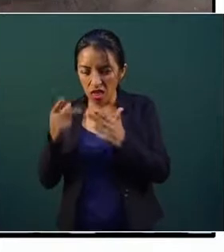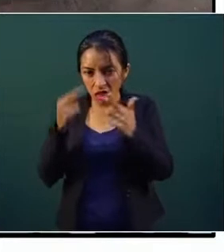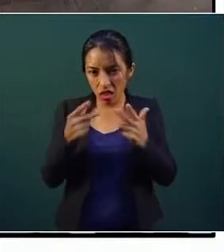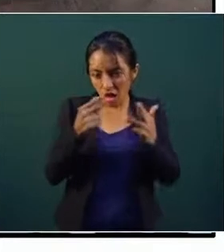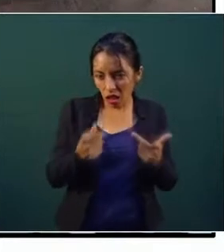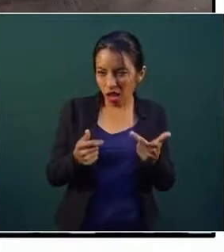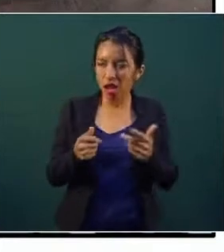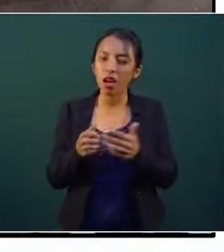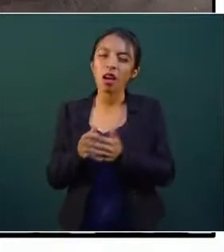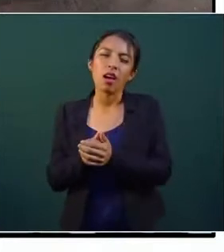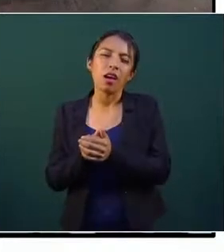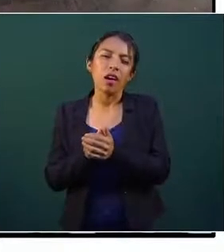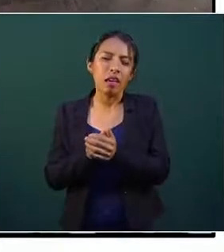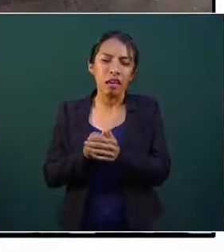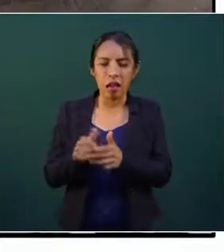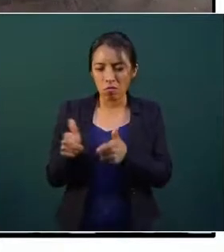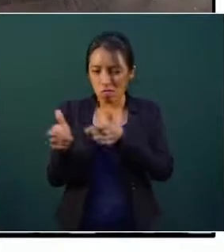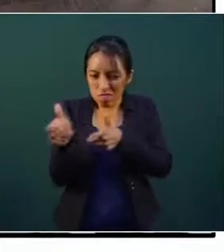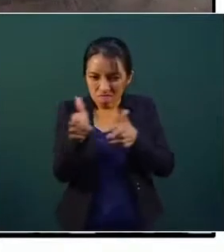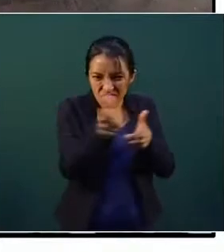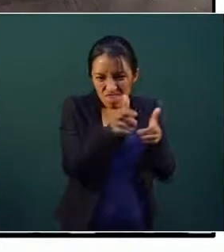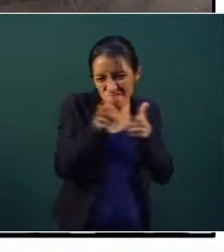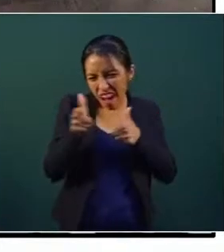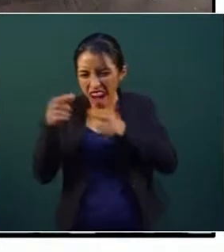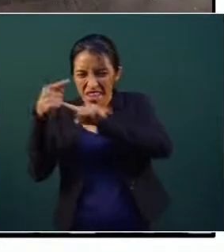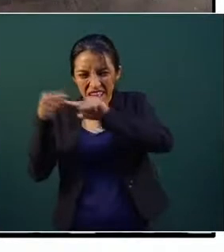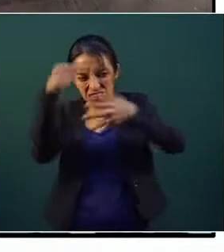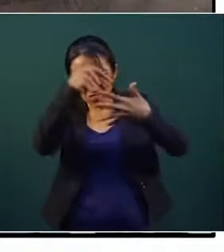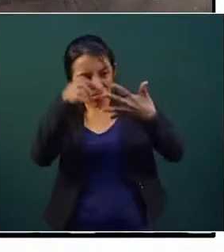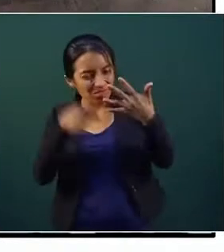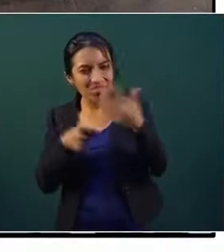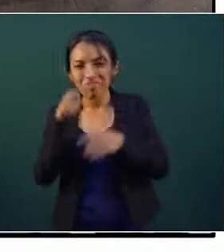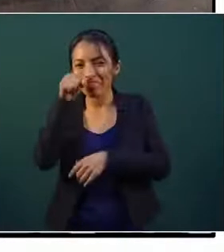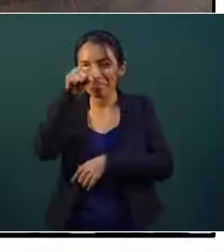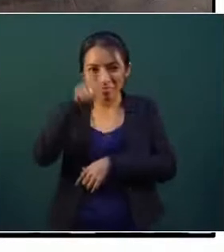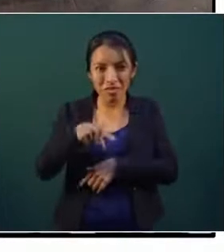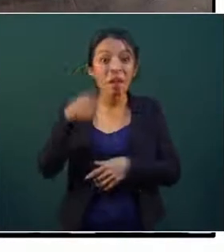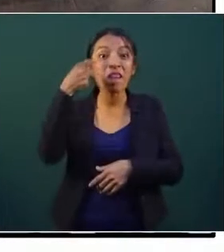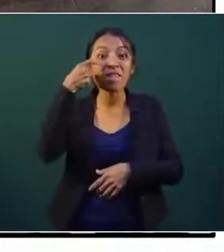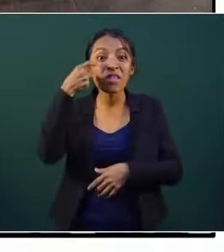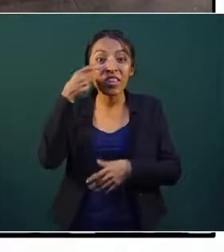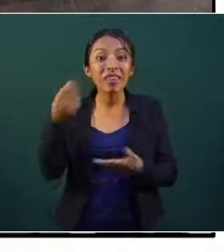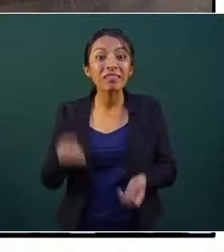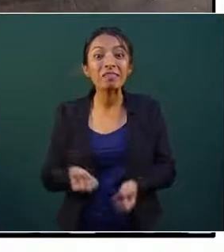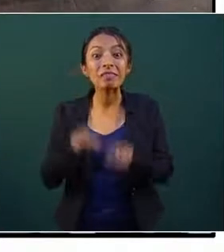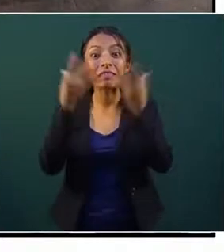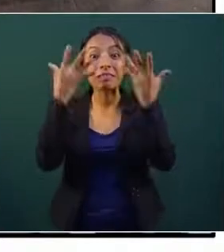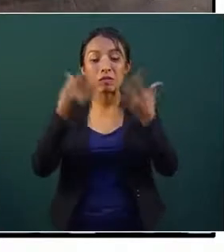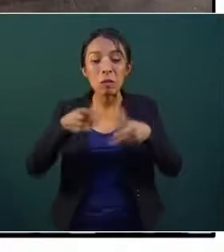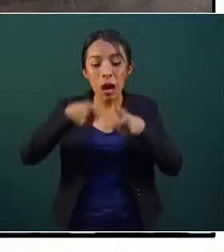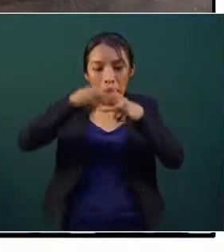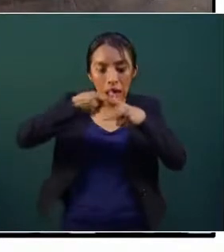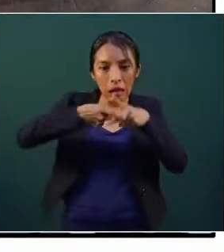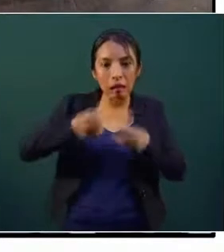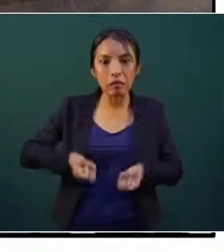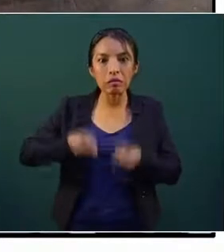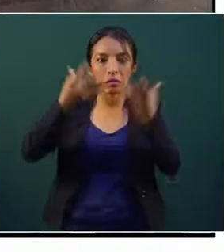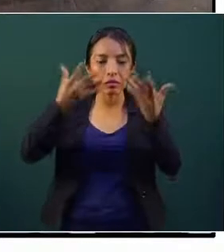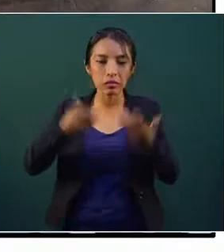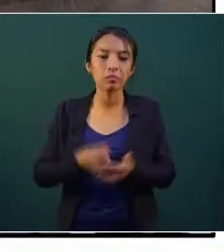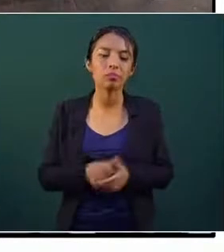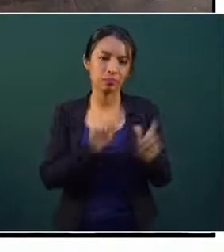armas largas, armas cortas, etcétera. Aquí podemos ver el numeral de cada uno de ellos. La que sigue, por